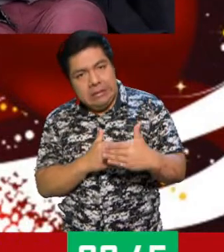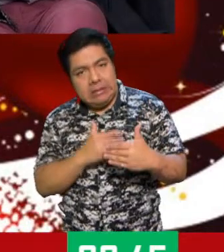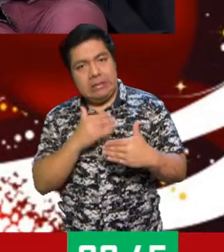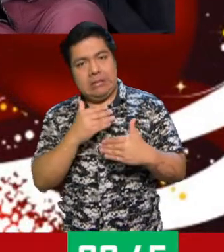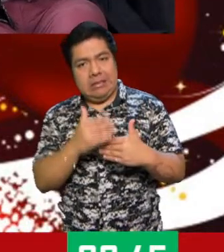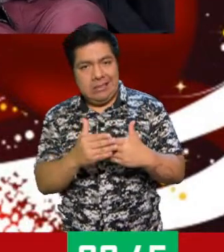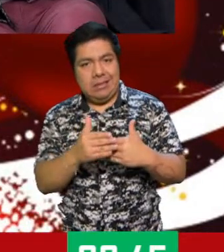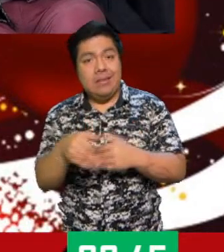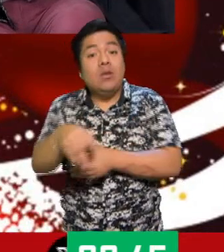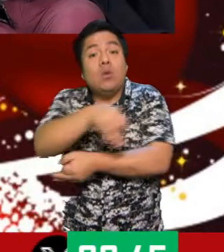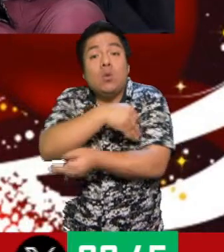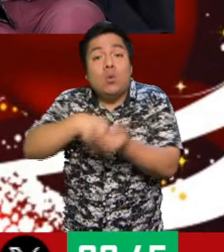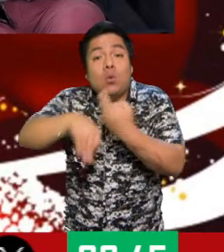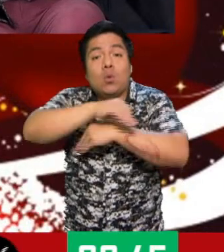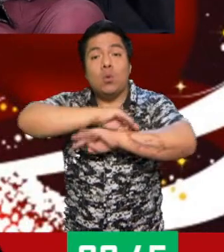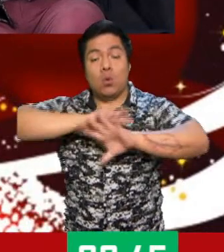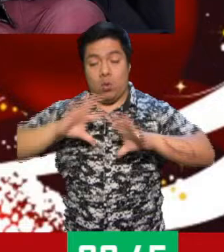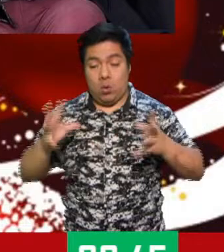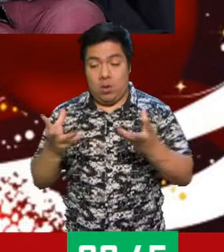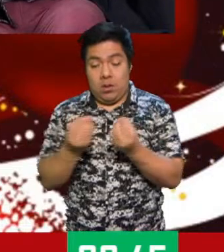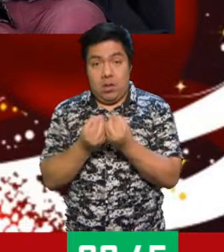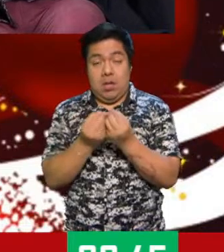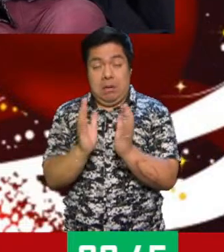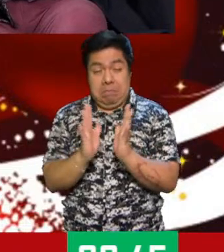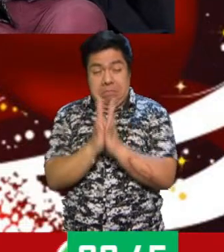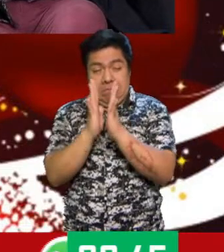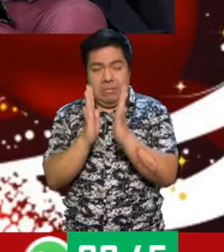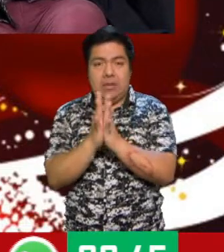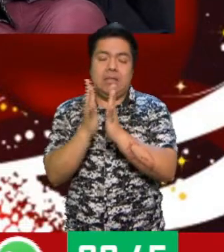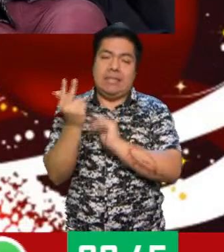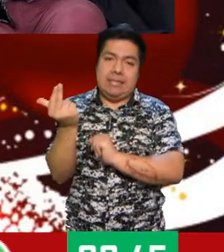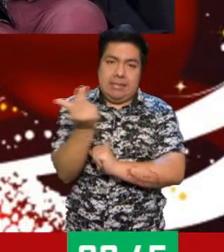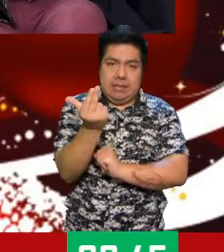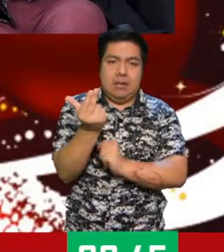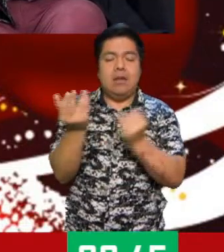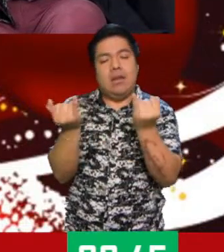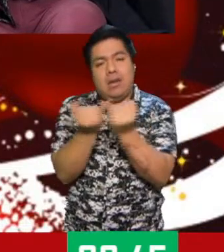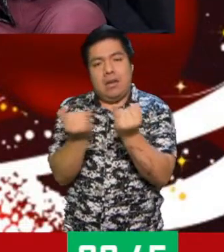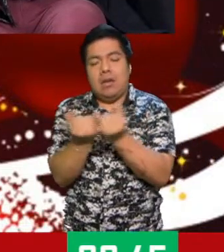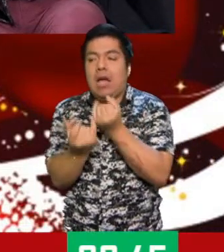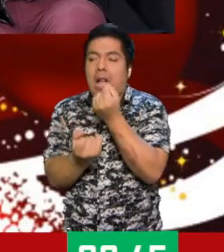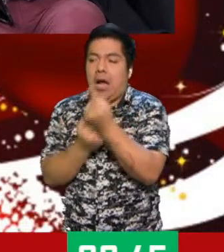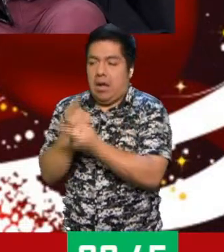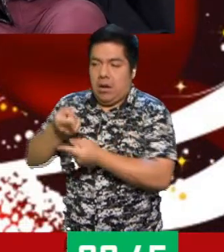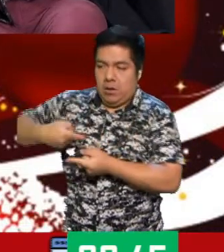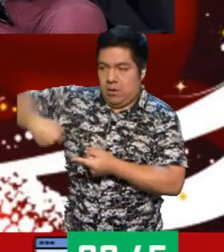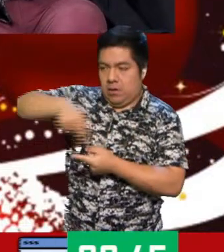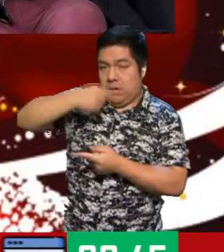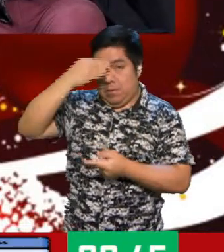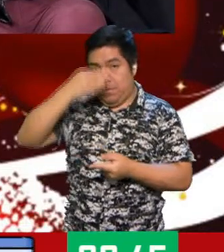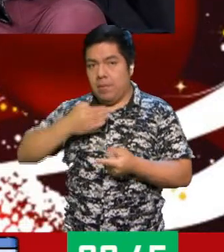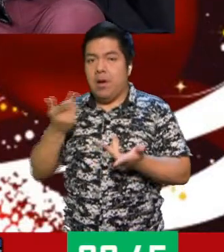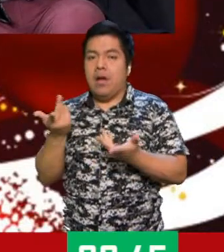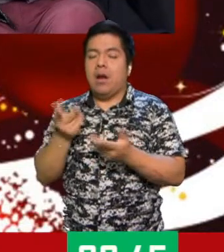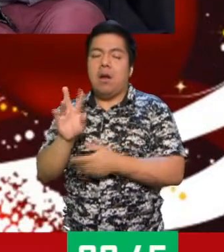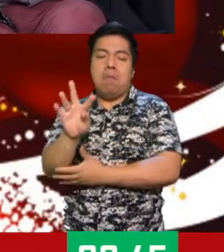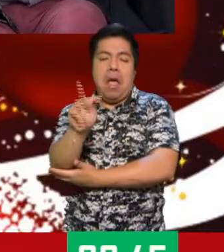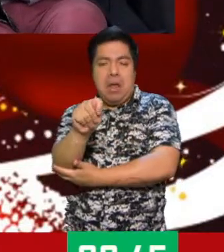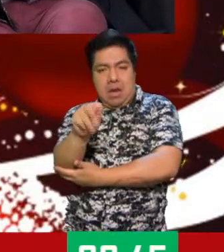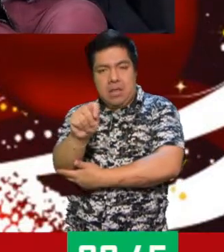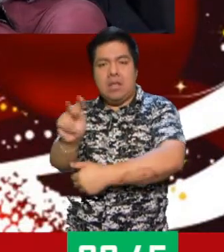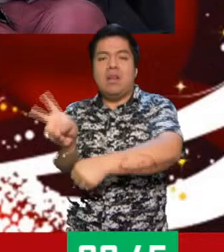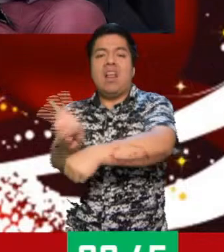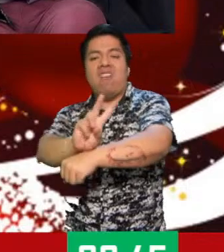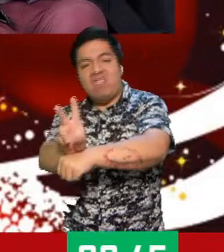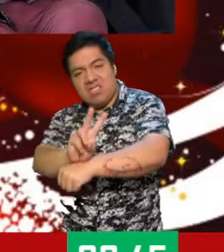que participar el conjunto de la sociedad y sobre todo aquellos que tenemos acceso a los medios, por ejemplo, o al